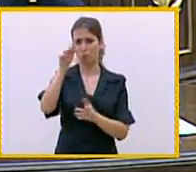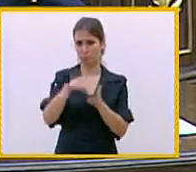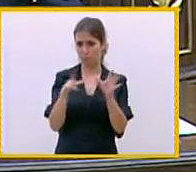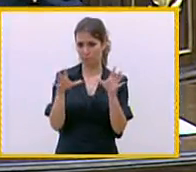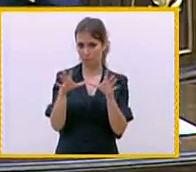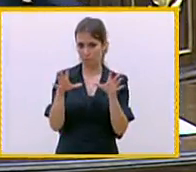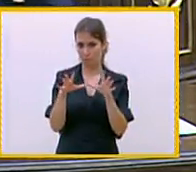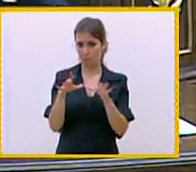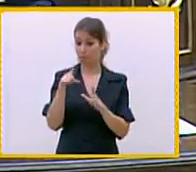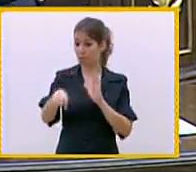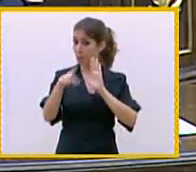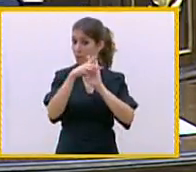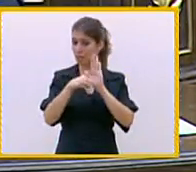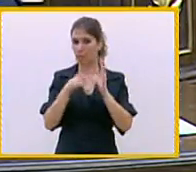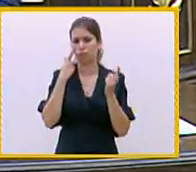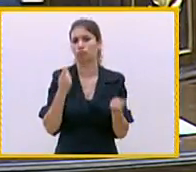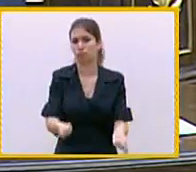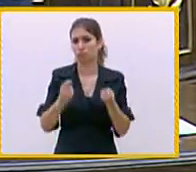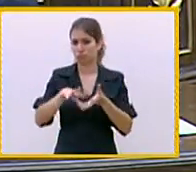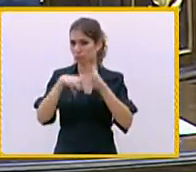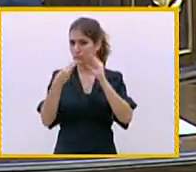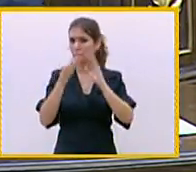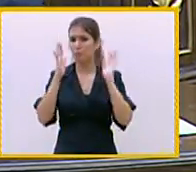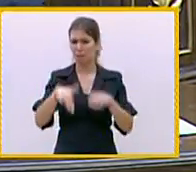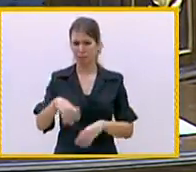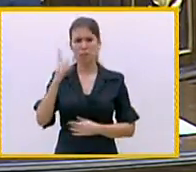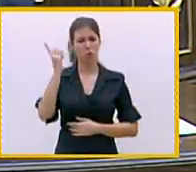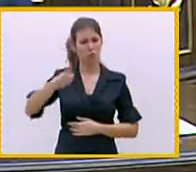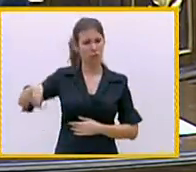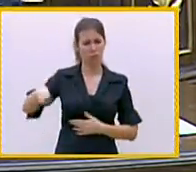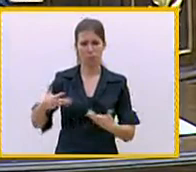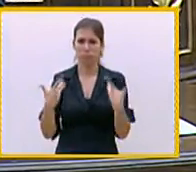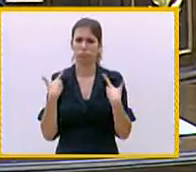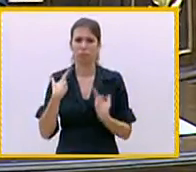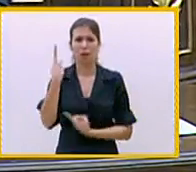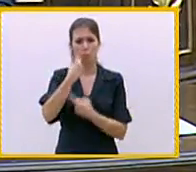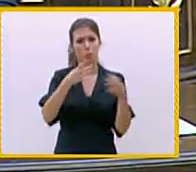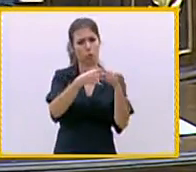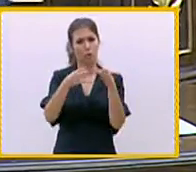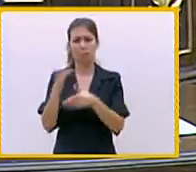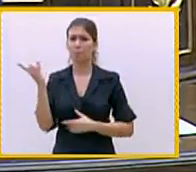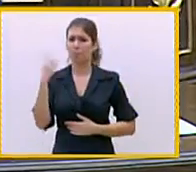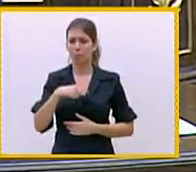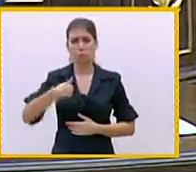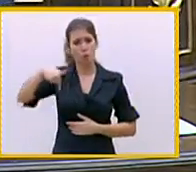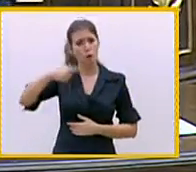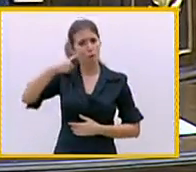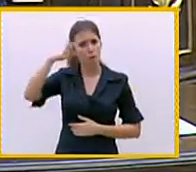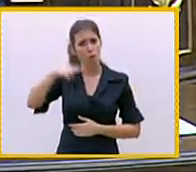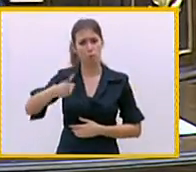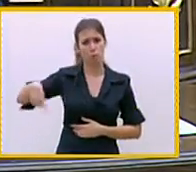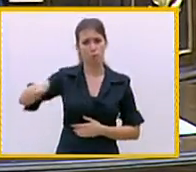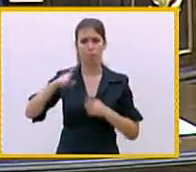Medidas de ajuste que han supuesto sacrificios importantes para algunos colectivos a los que debo reconocer ese